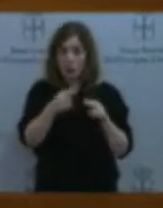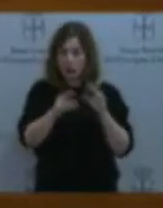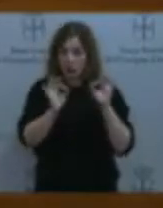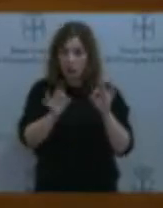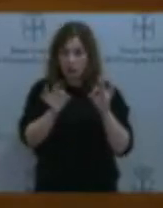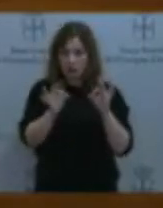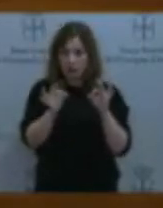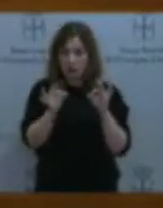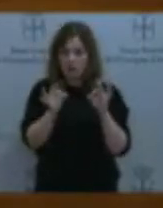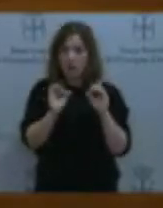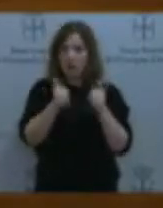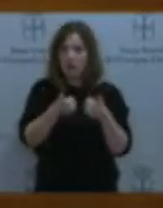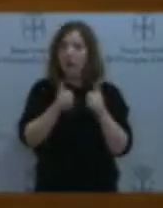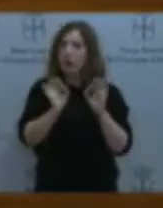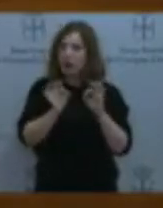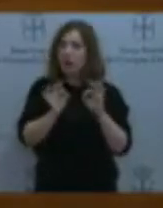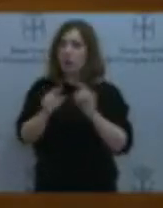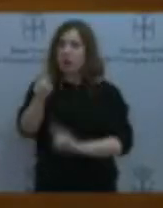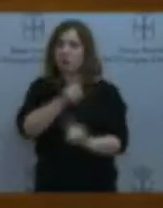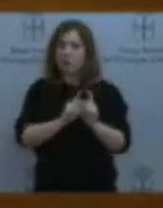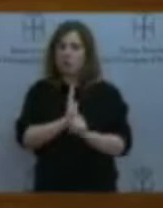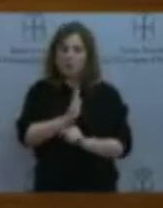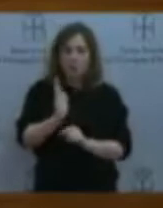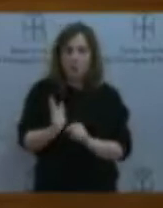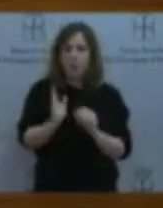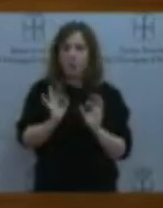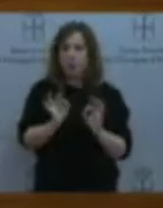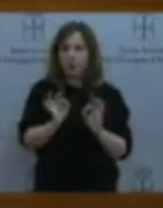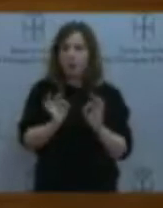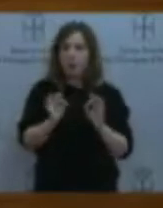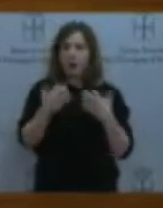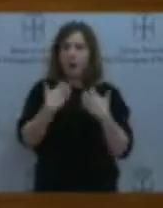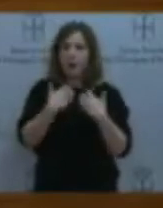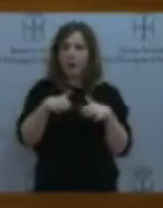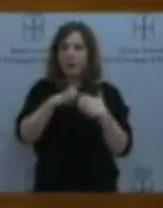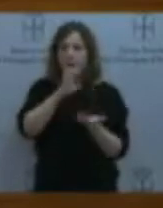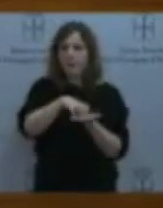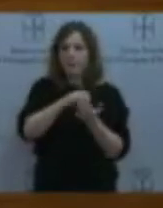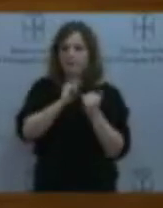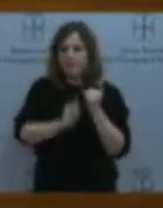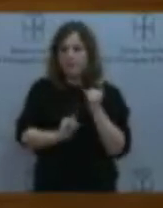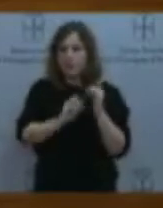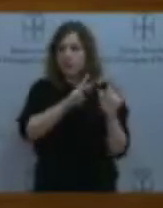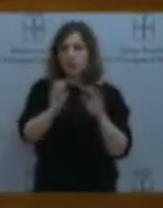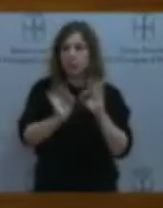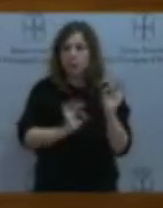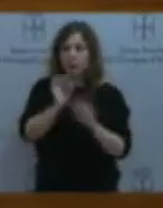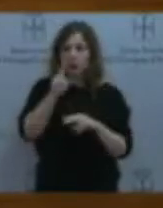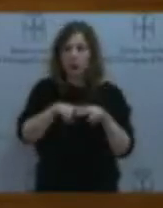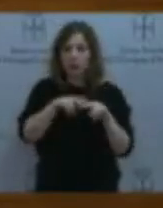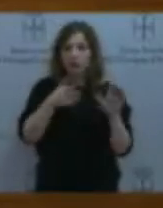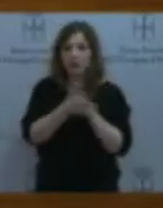echan a temblar y tratan de agitar cualquier espantajo. Y nos hablan de las centrales térmicas cuando todo el mundo sabe que el 80% del carbón es carbón